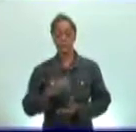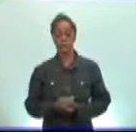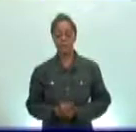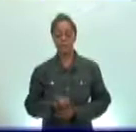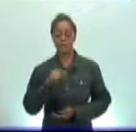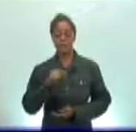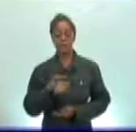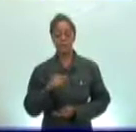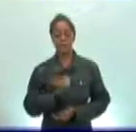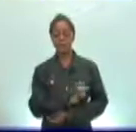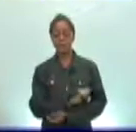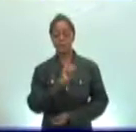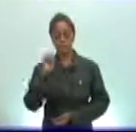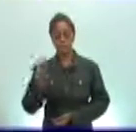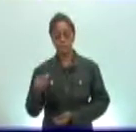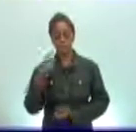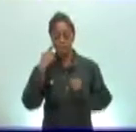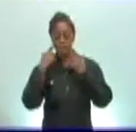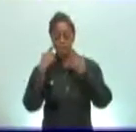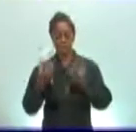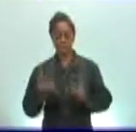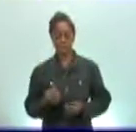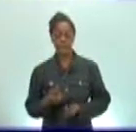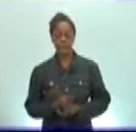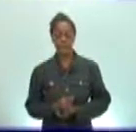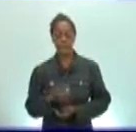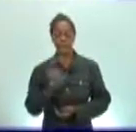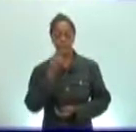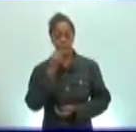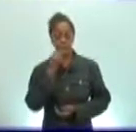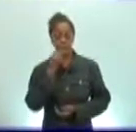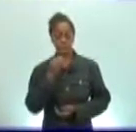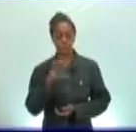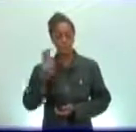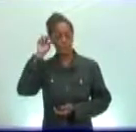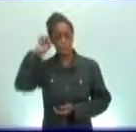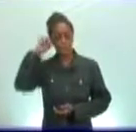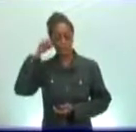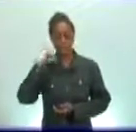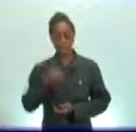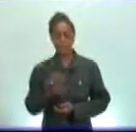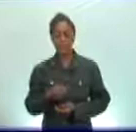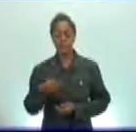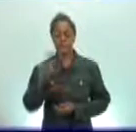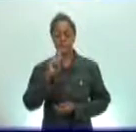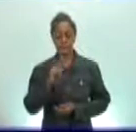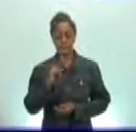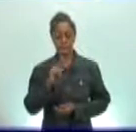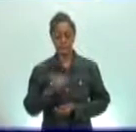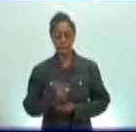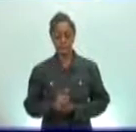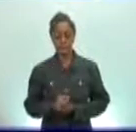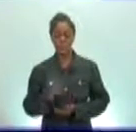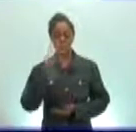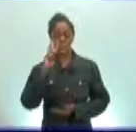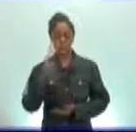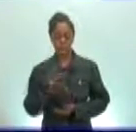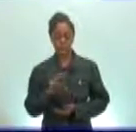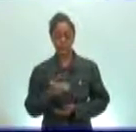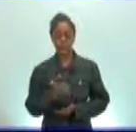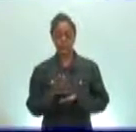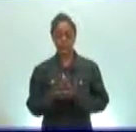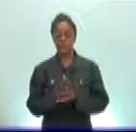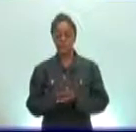Estos éxitos significativos los pudieron aprender en la unidad 3 y la